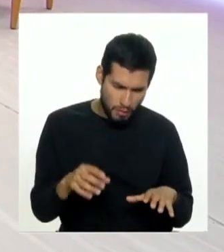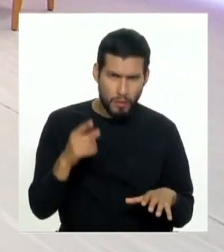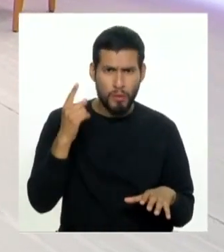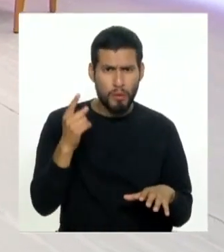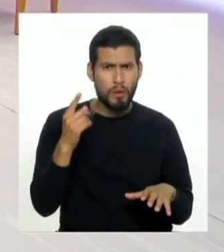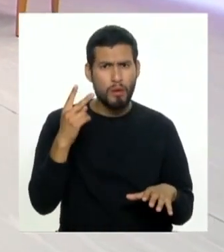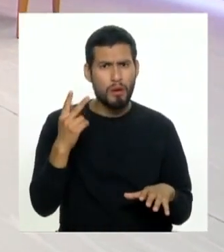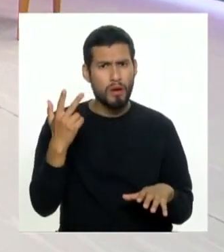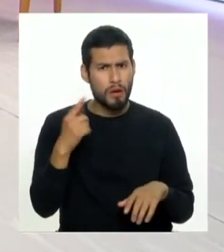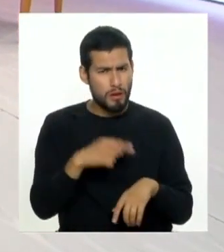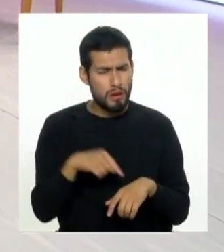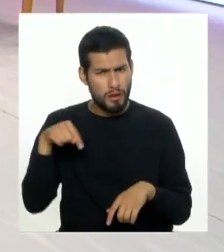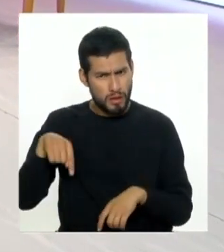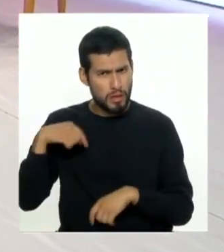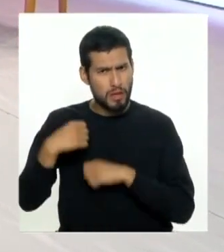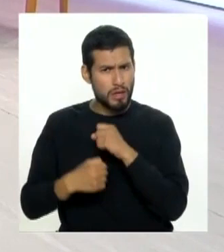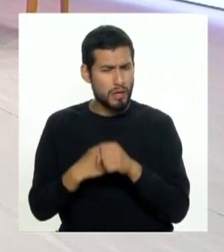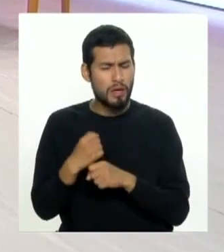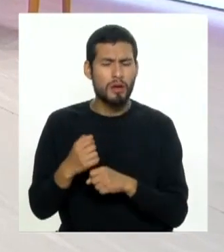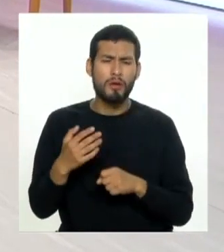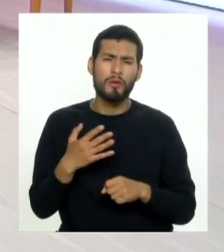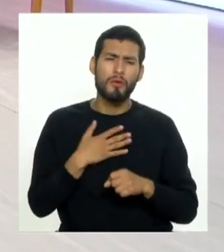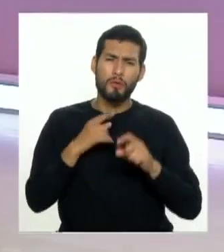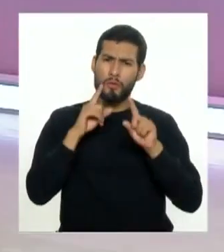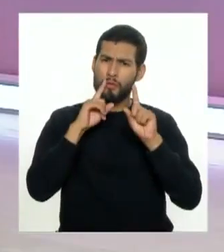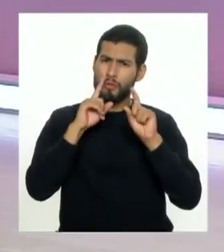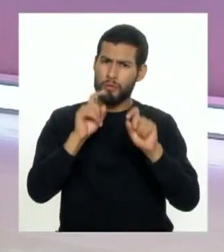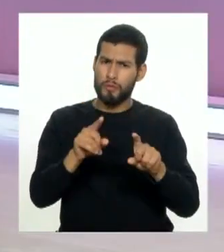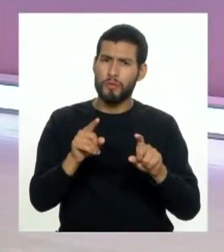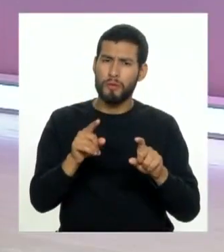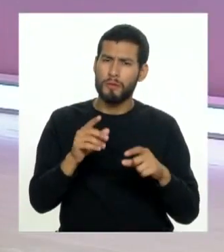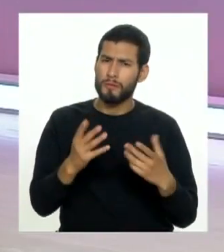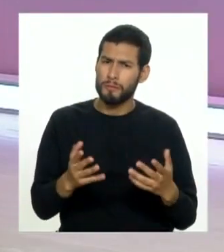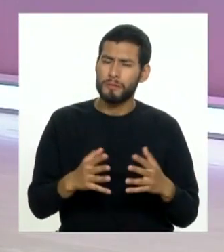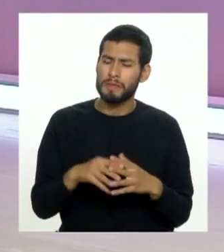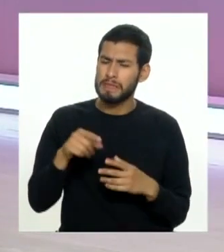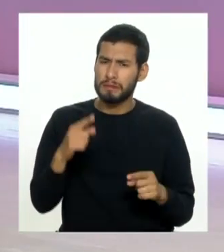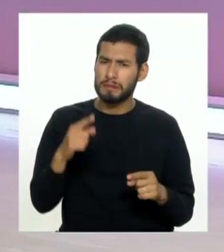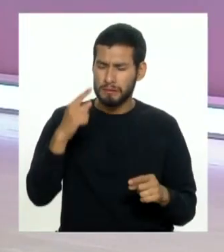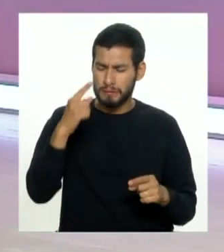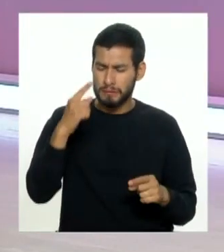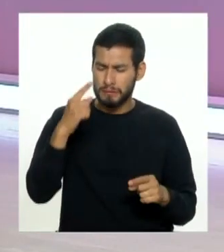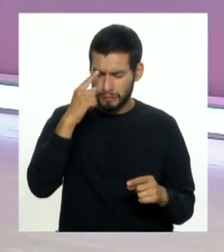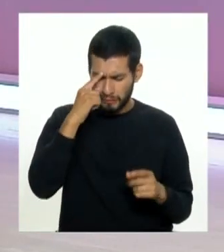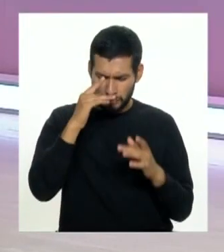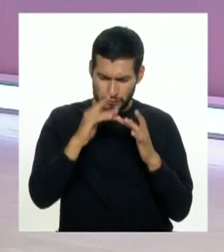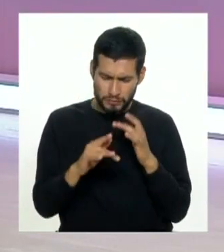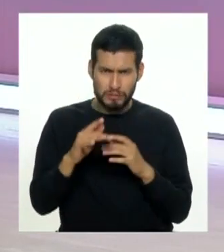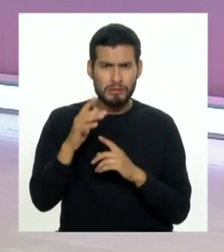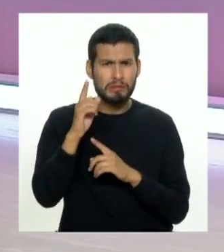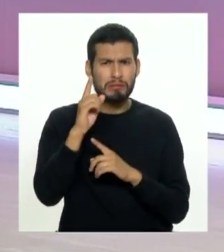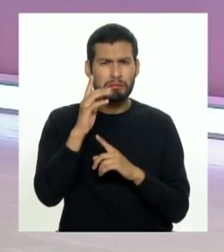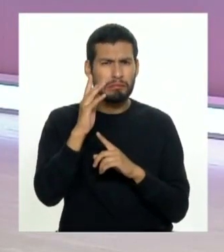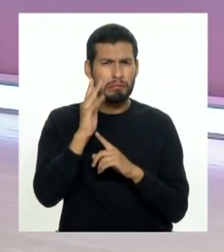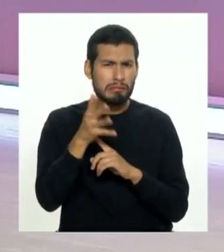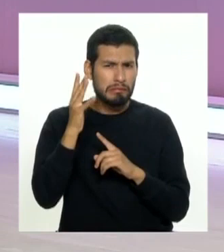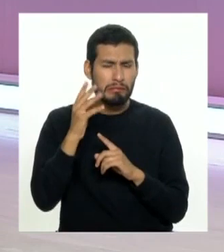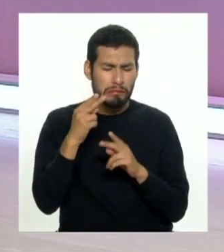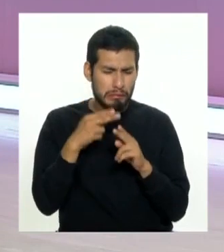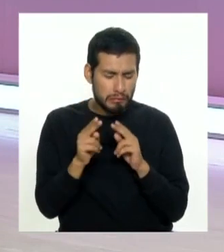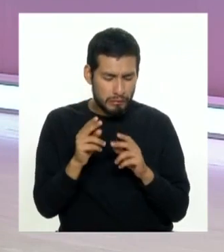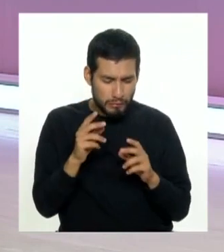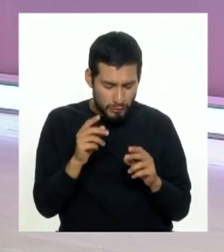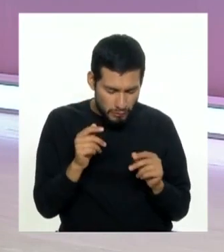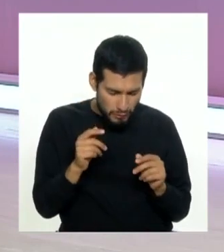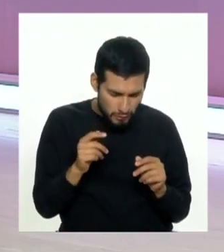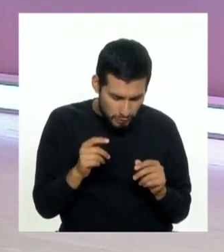año. Y mi pregunta es, cuando pasa esto, después de unos 5 segundos aproximadamente, como que él reacciona,